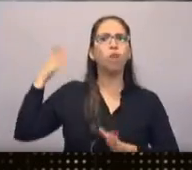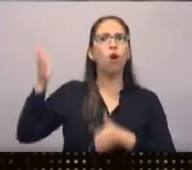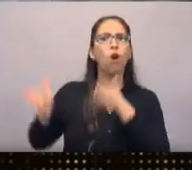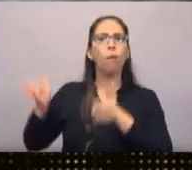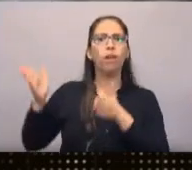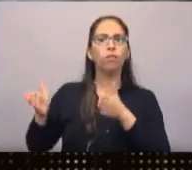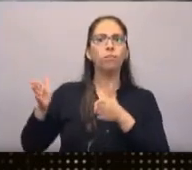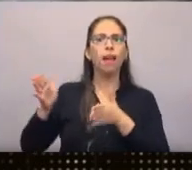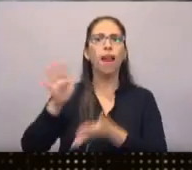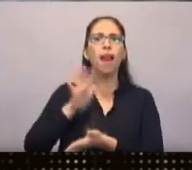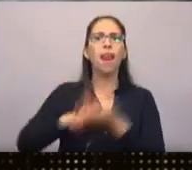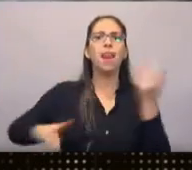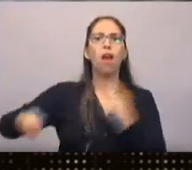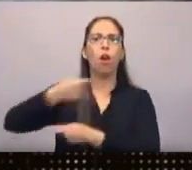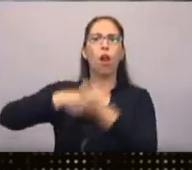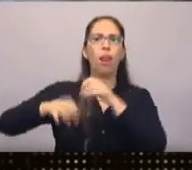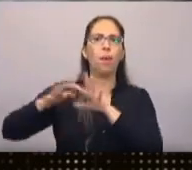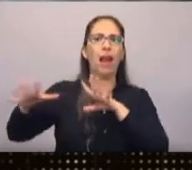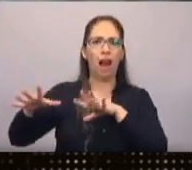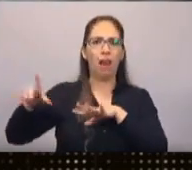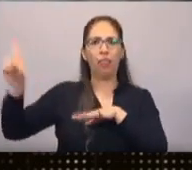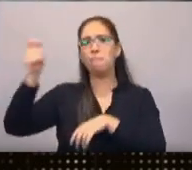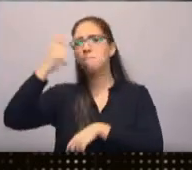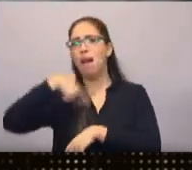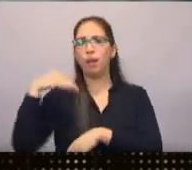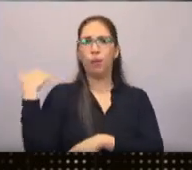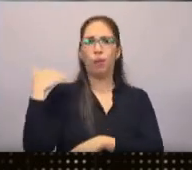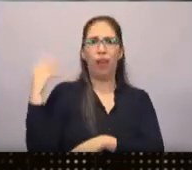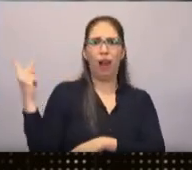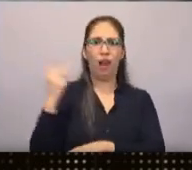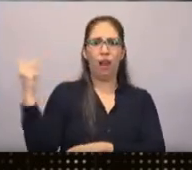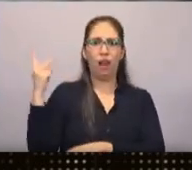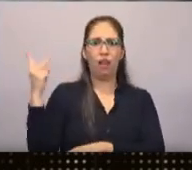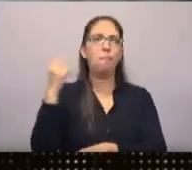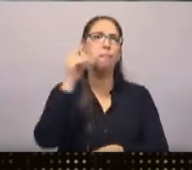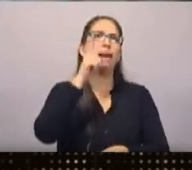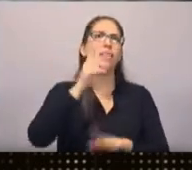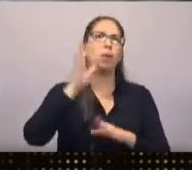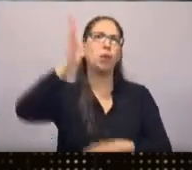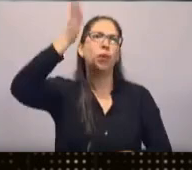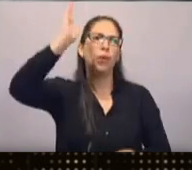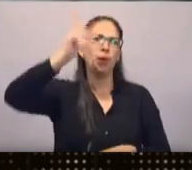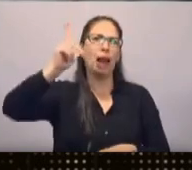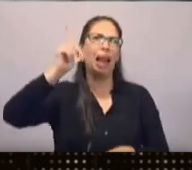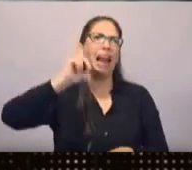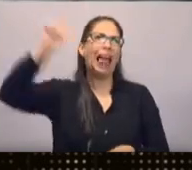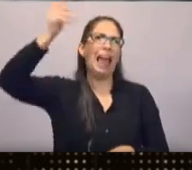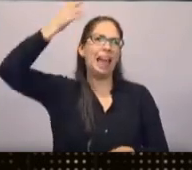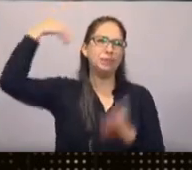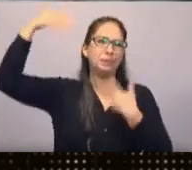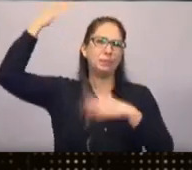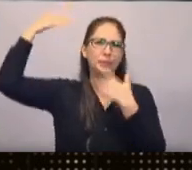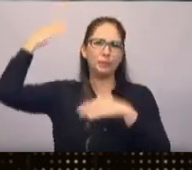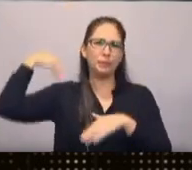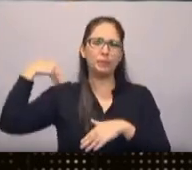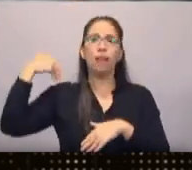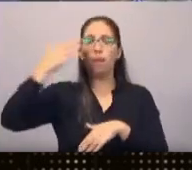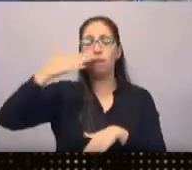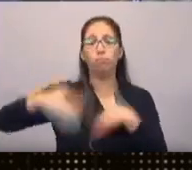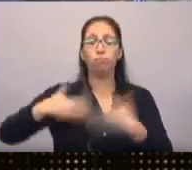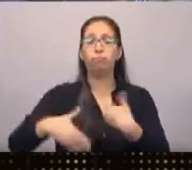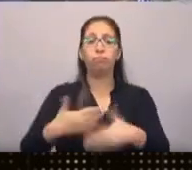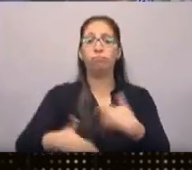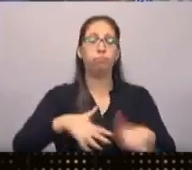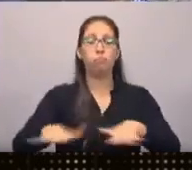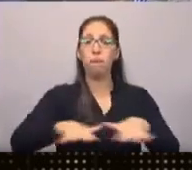neoliberal de macri y de Vidal ya parece muy lejano no porque han pasado cosas